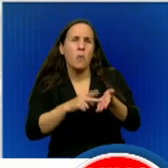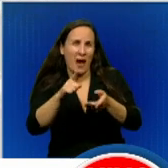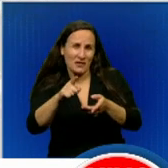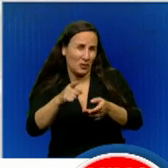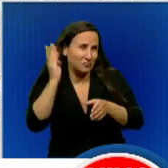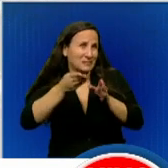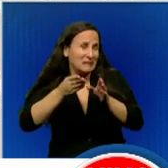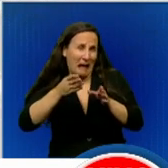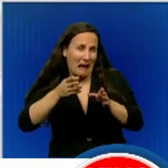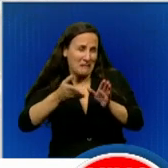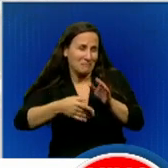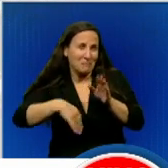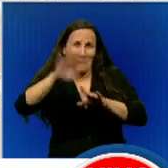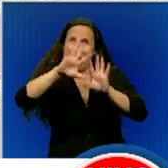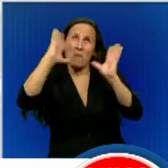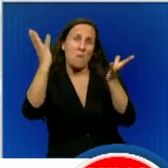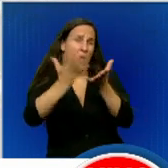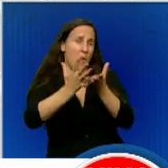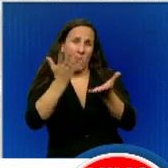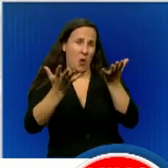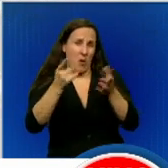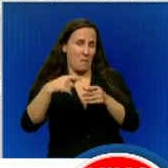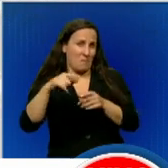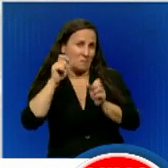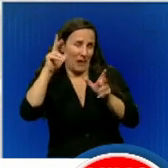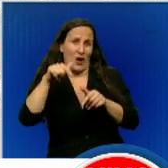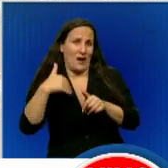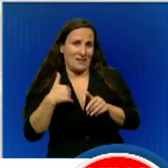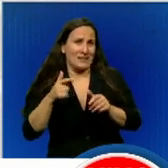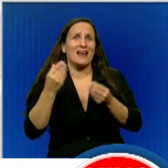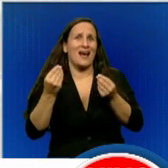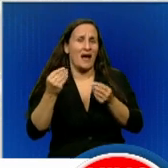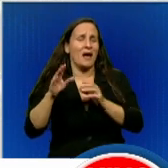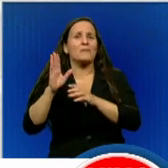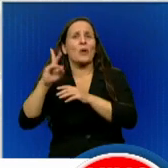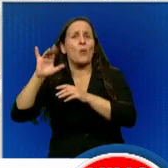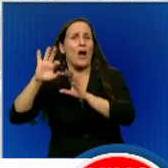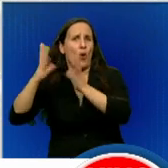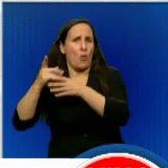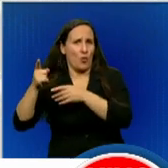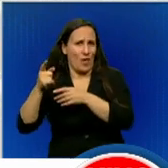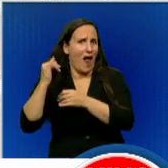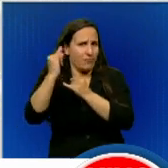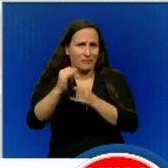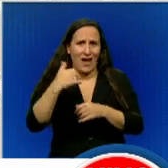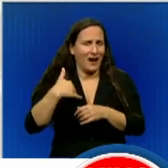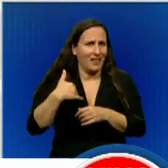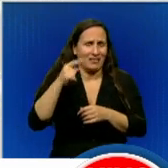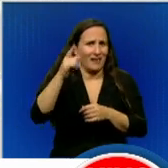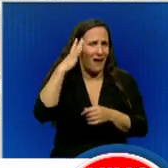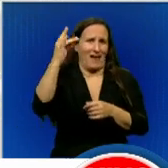del mundo como lo tenemos y esto lo ha dicho el banco mundial en un trabajo hace poco tiempo